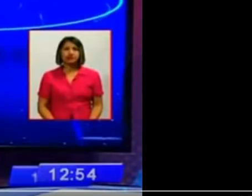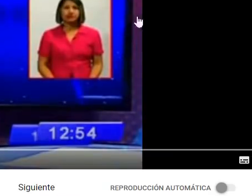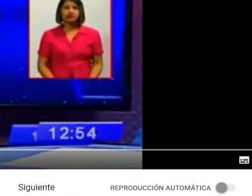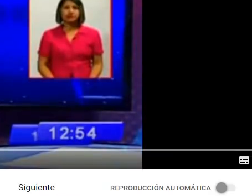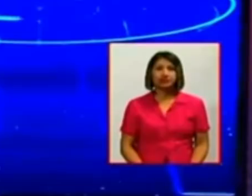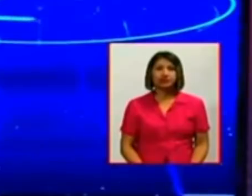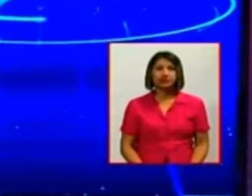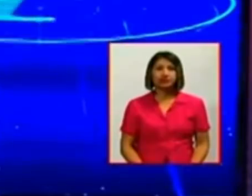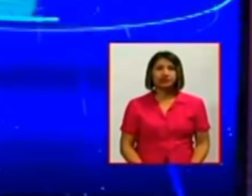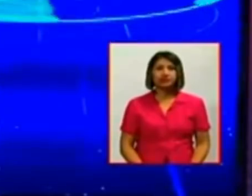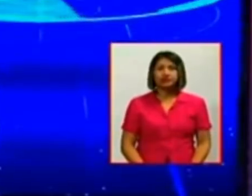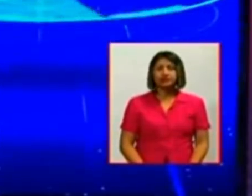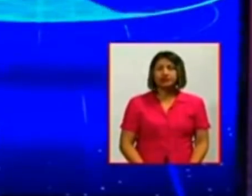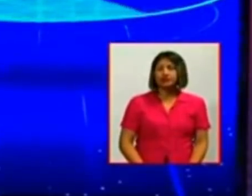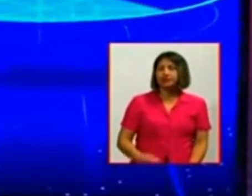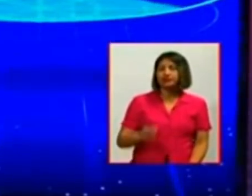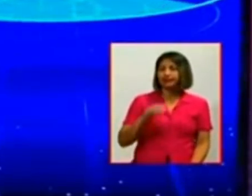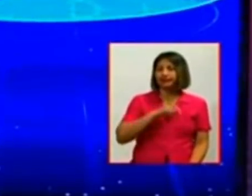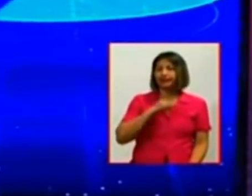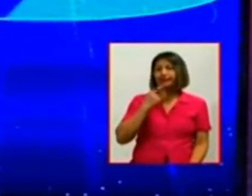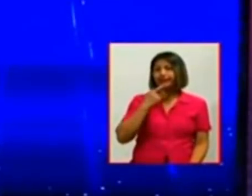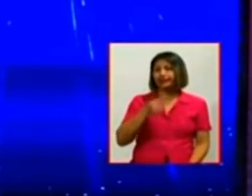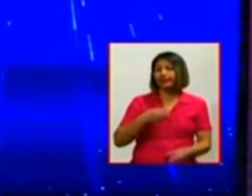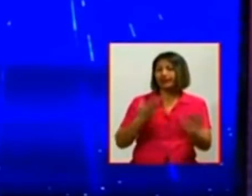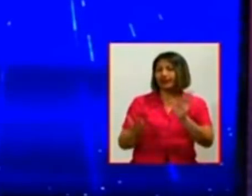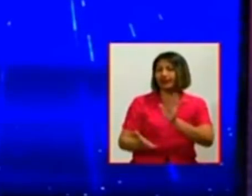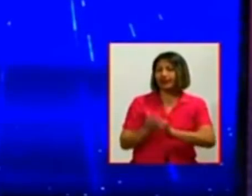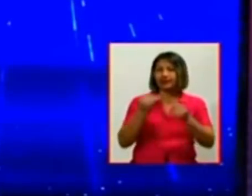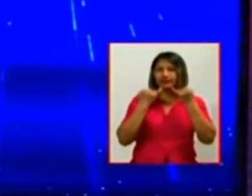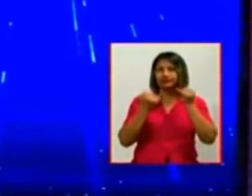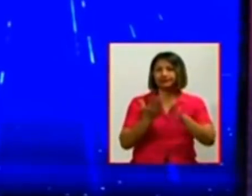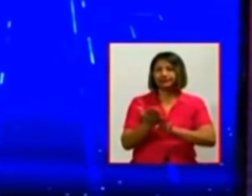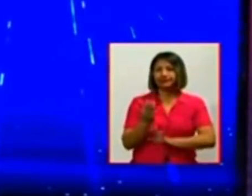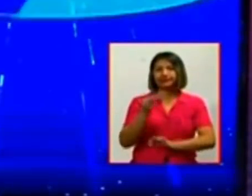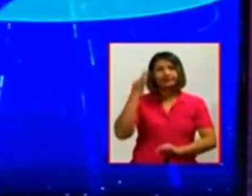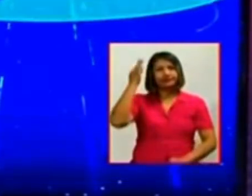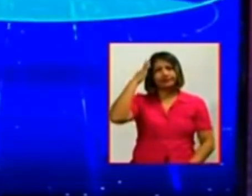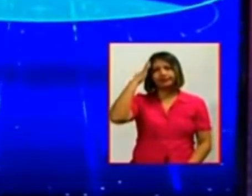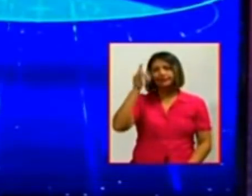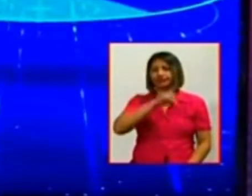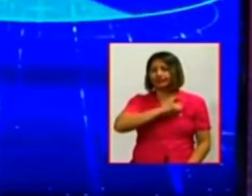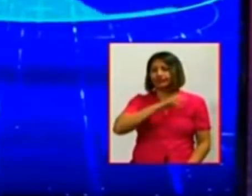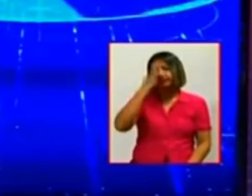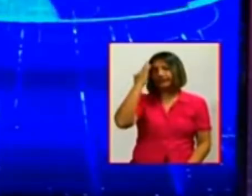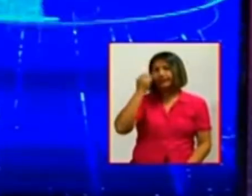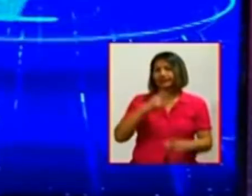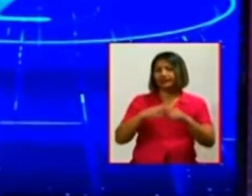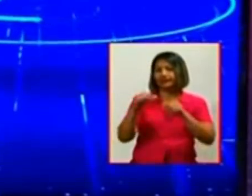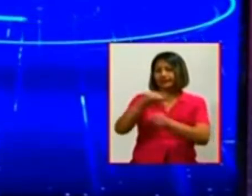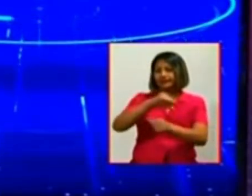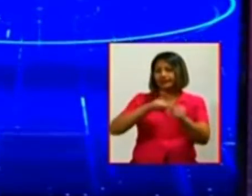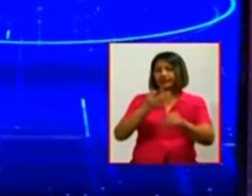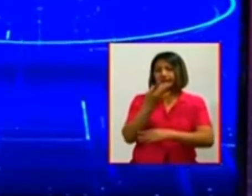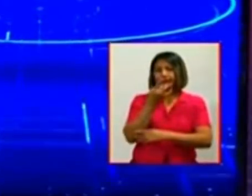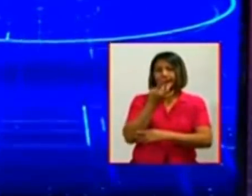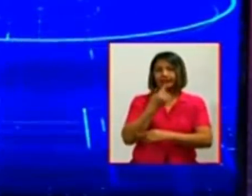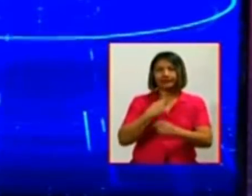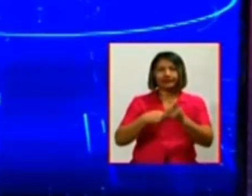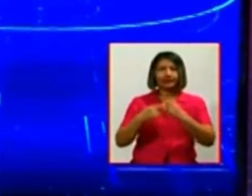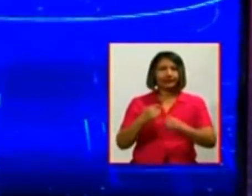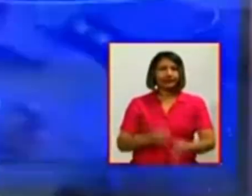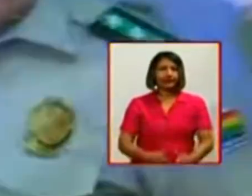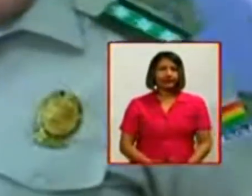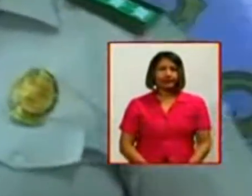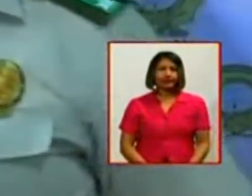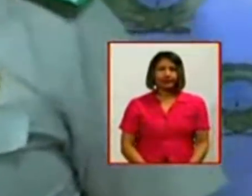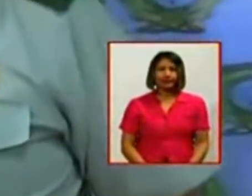poco coronel medina y el capitán moreira se presentaron a declarar ante la fiscalía policial por sus vínculos con el narcotráfico